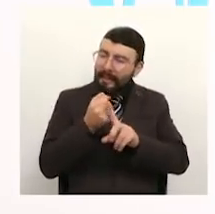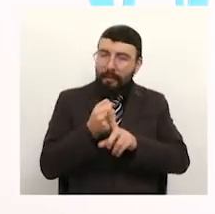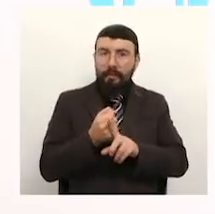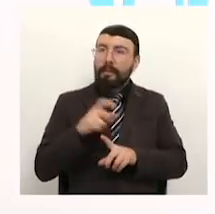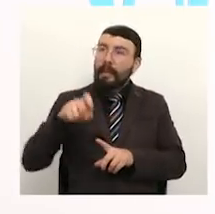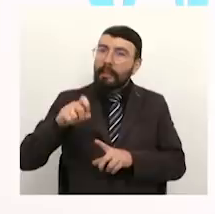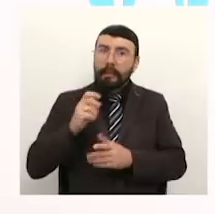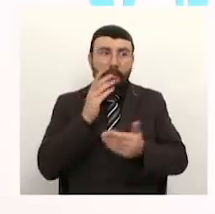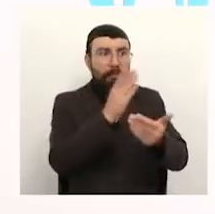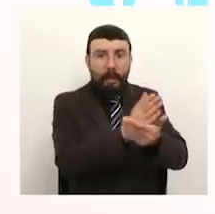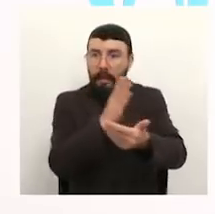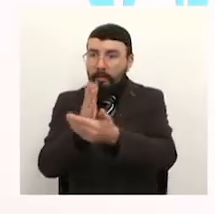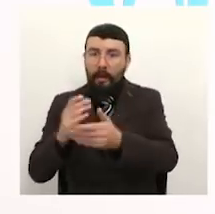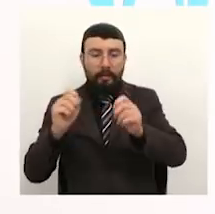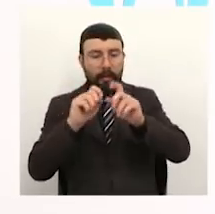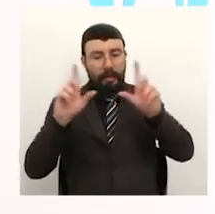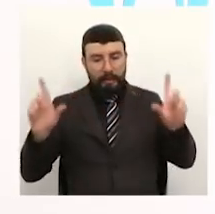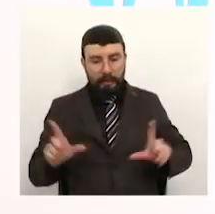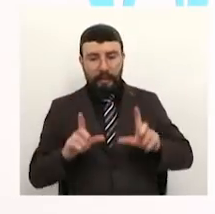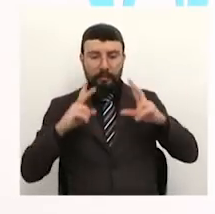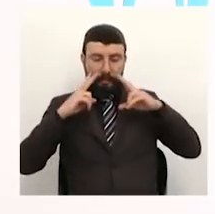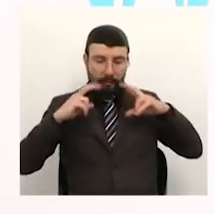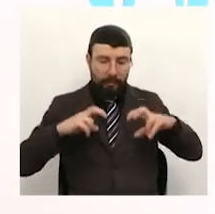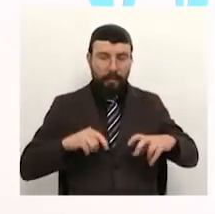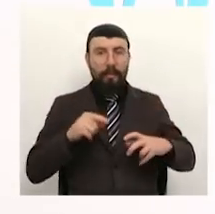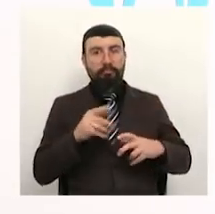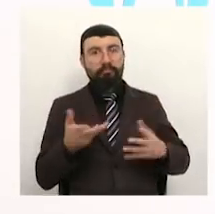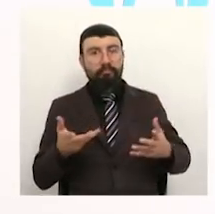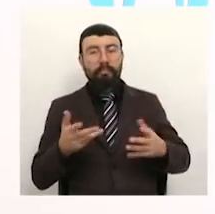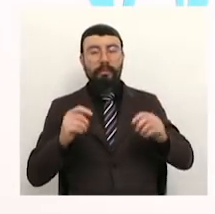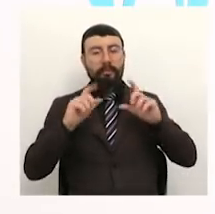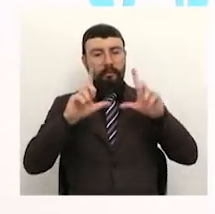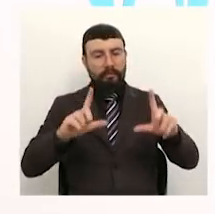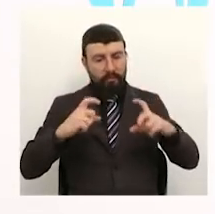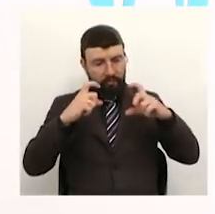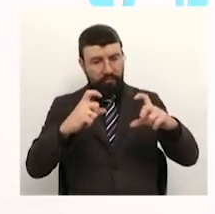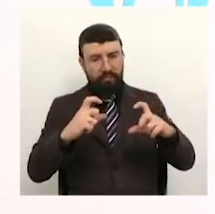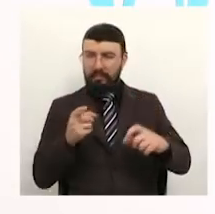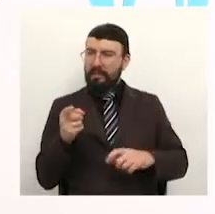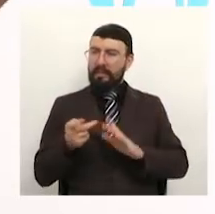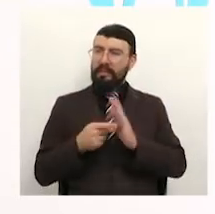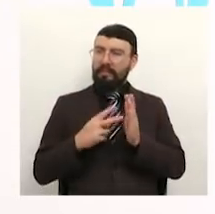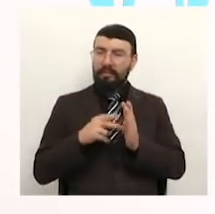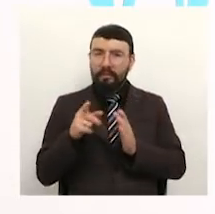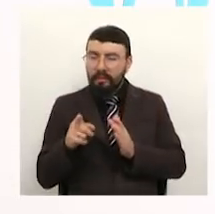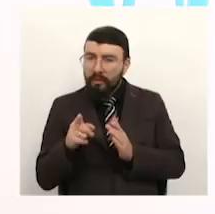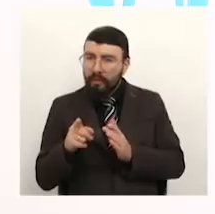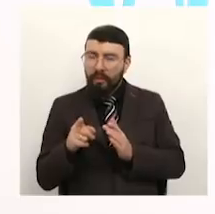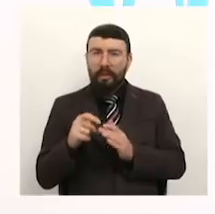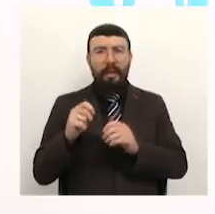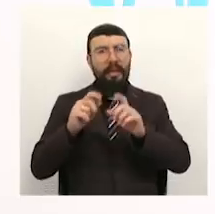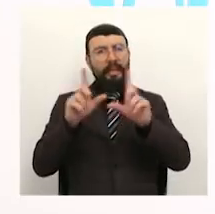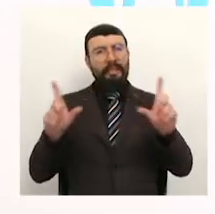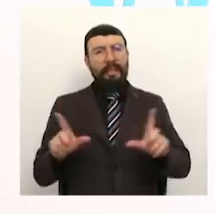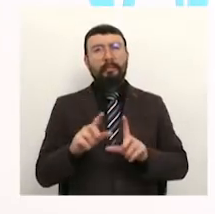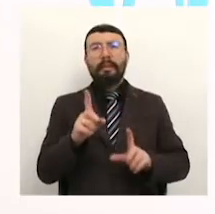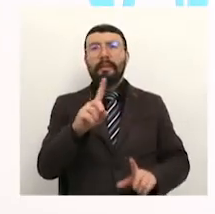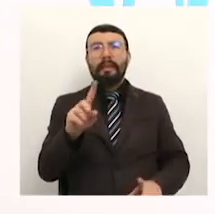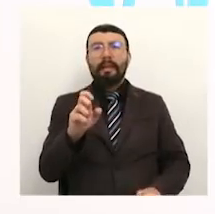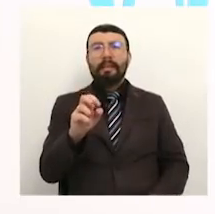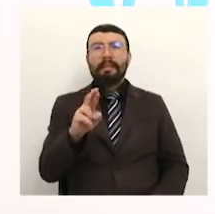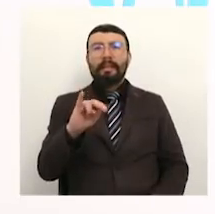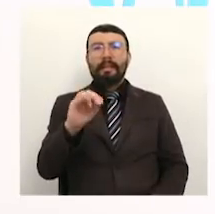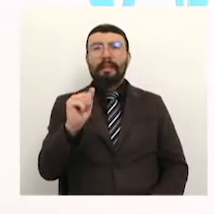se hagan los métodos diagnósticos las radiografías qué es eso de un examen sería un esputo ya que visa ida nos pregunta esto desde bucaramanga